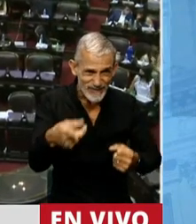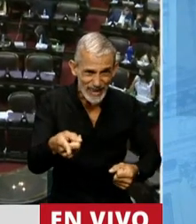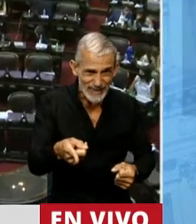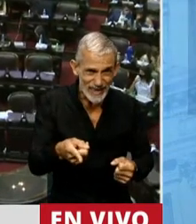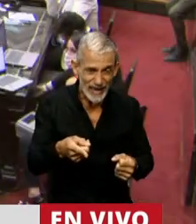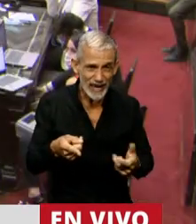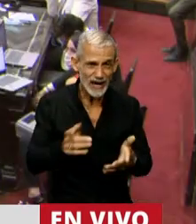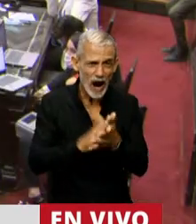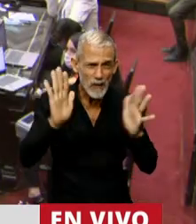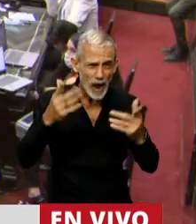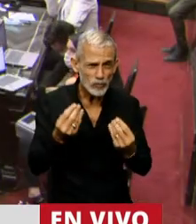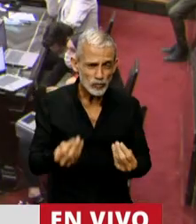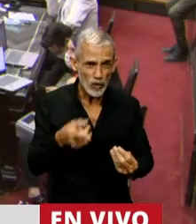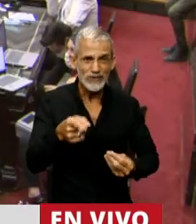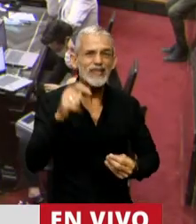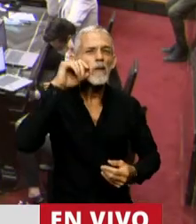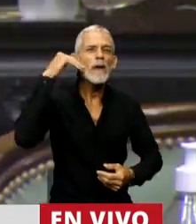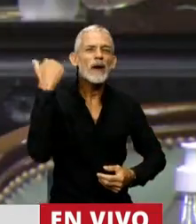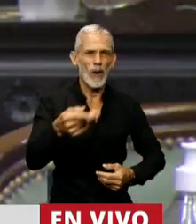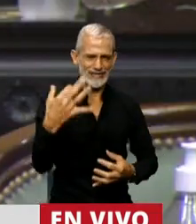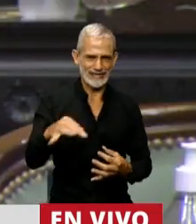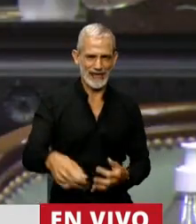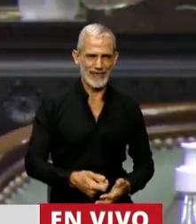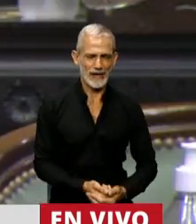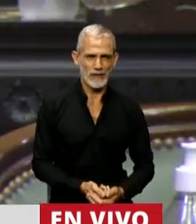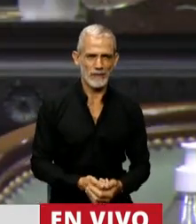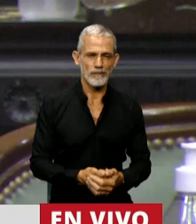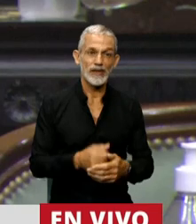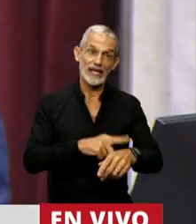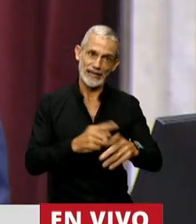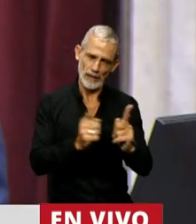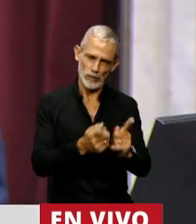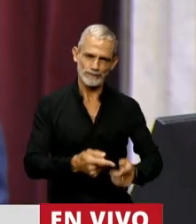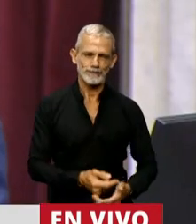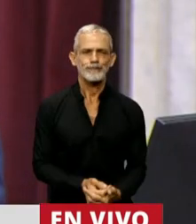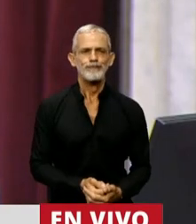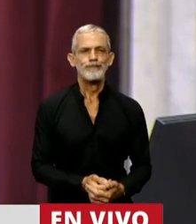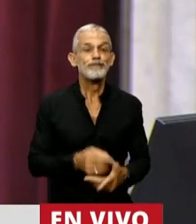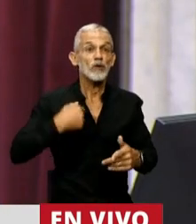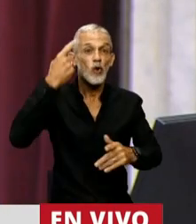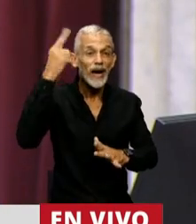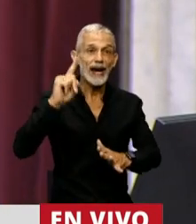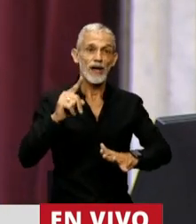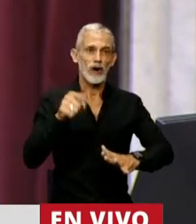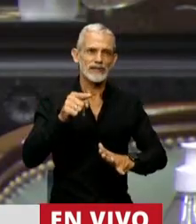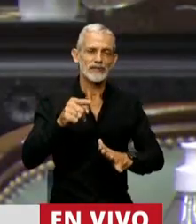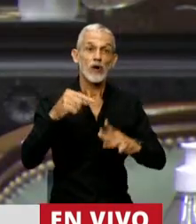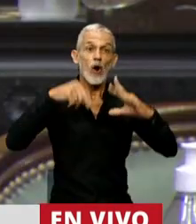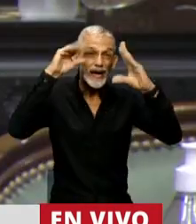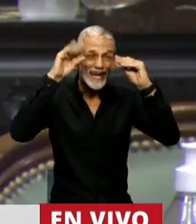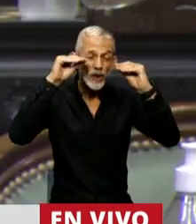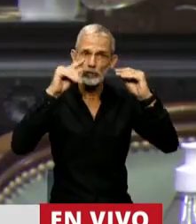defendiendo? La verdad es que les debería dar vergüenza. Le pido redondeo, diputado, por favor. Creo, señor presidente, que es una